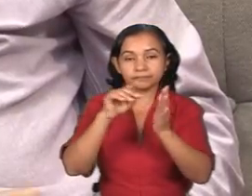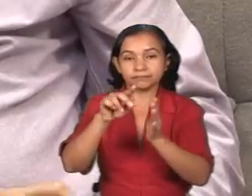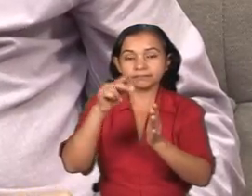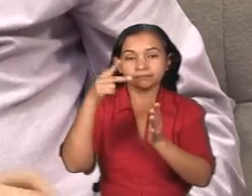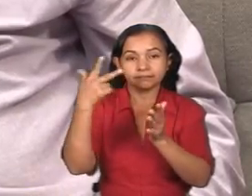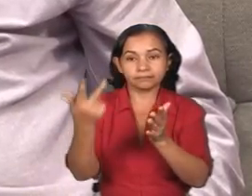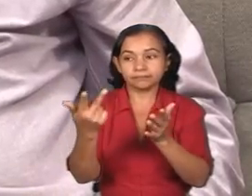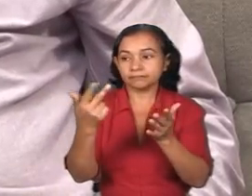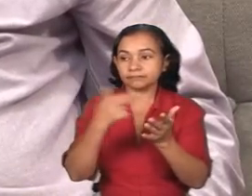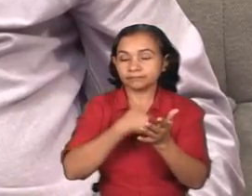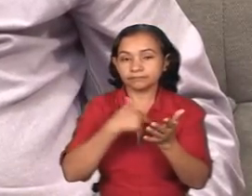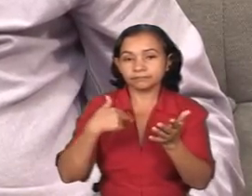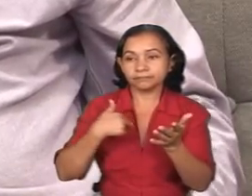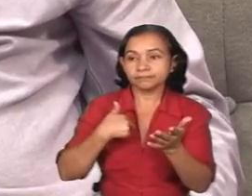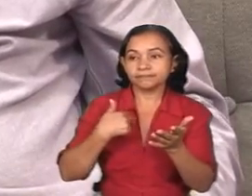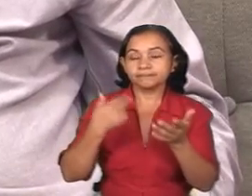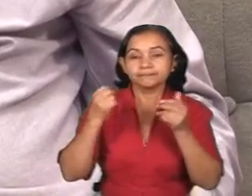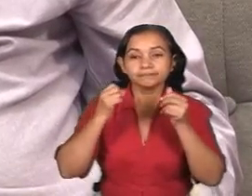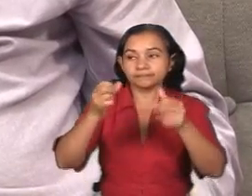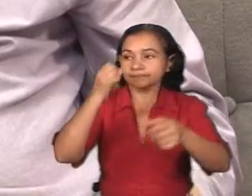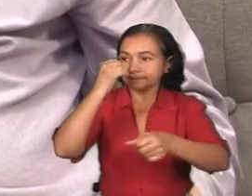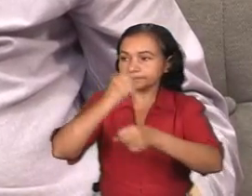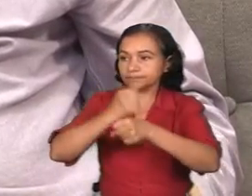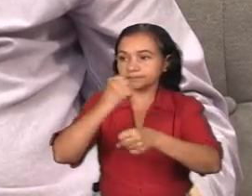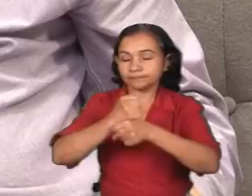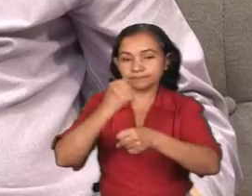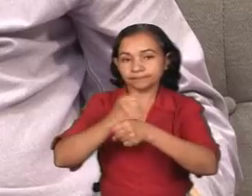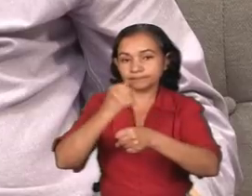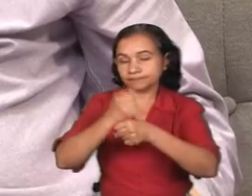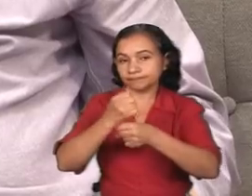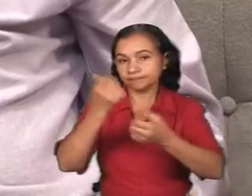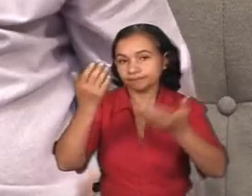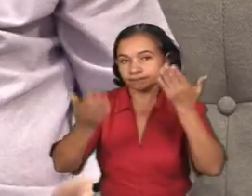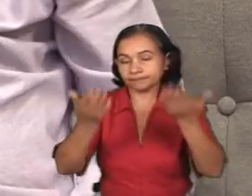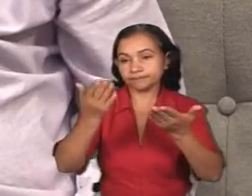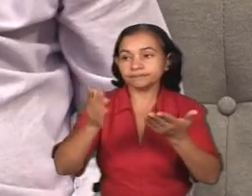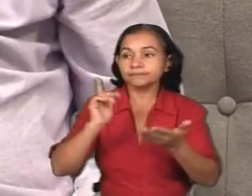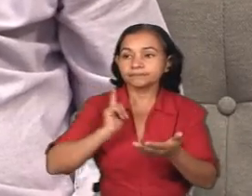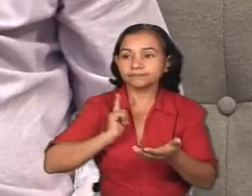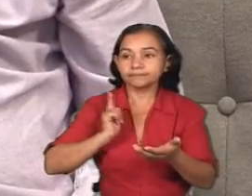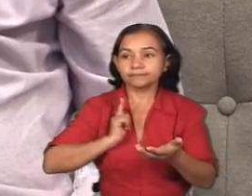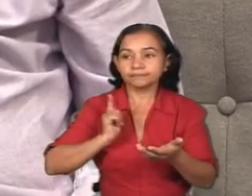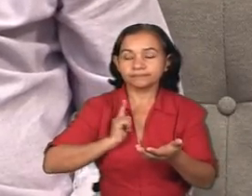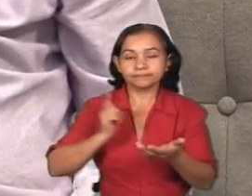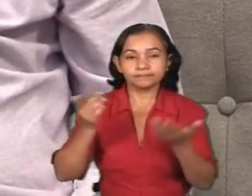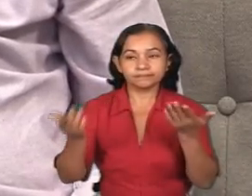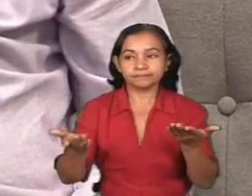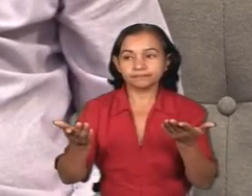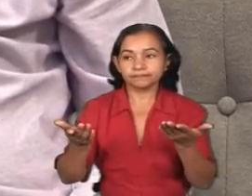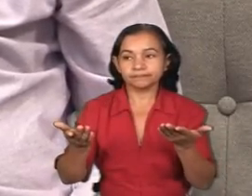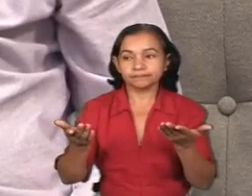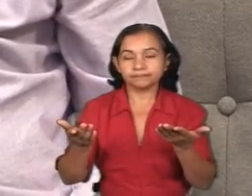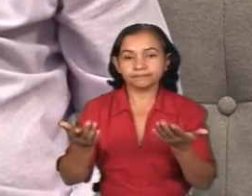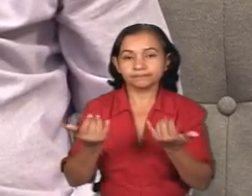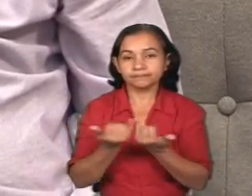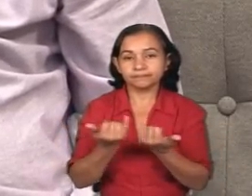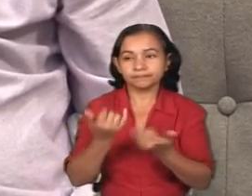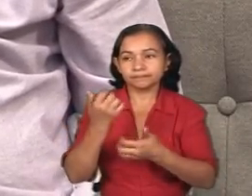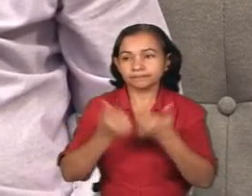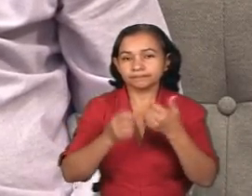Nosotros hemos venido trabajando a pesar de que nosotros tuvimos, ¿verdad?, un impasse de